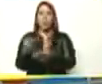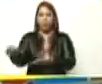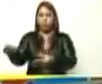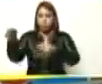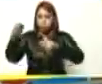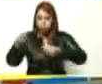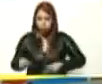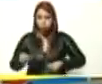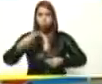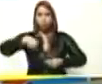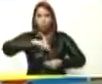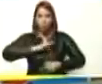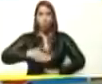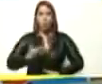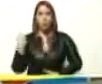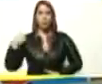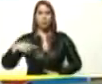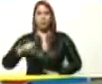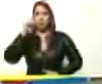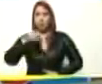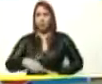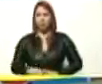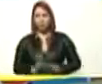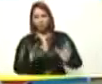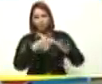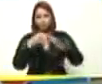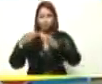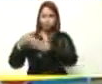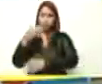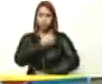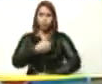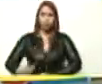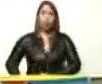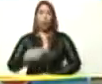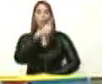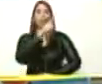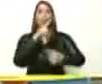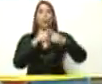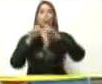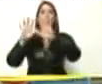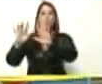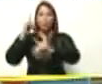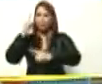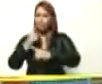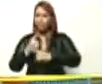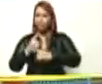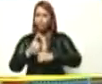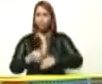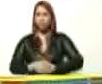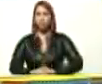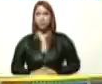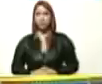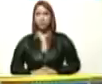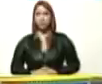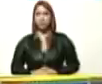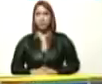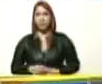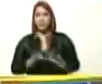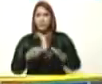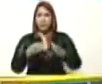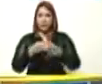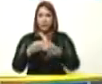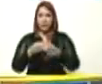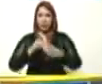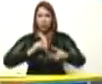y nosotros, podamos tener, un puesto de comando, presidencial, del uno por diez, los puestos de comando,